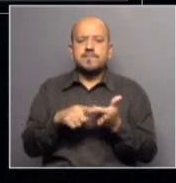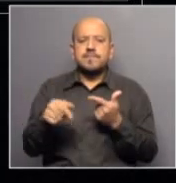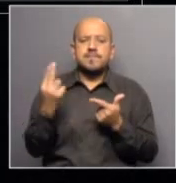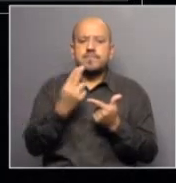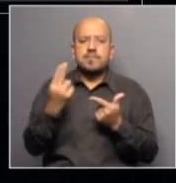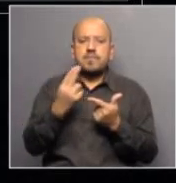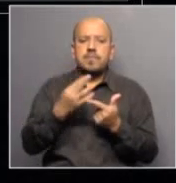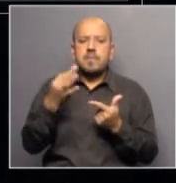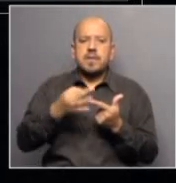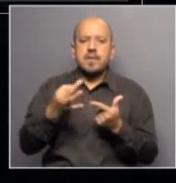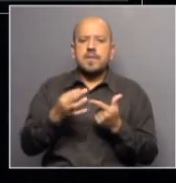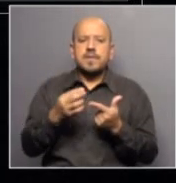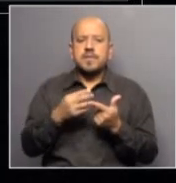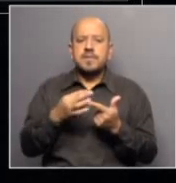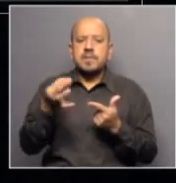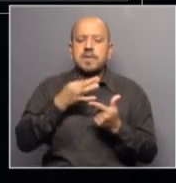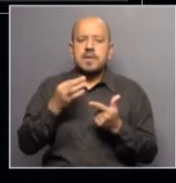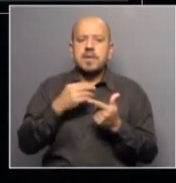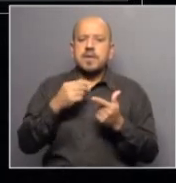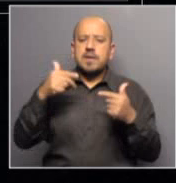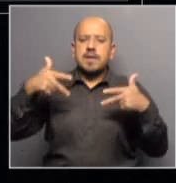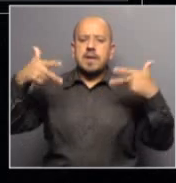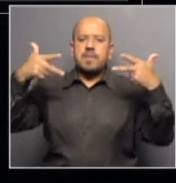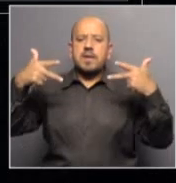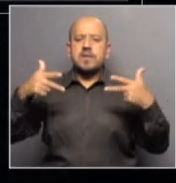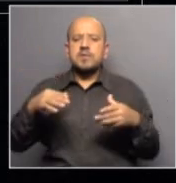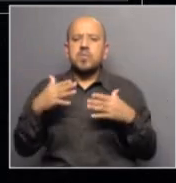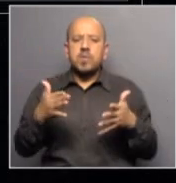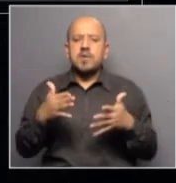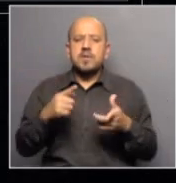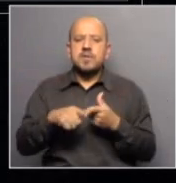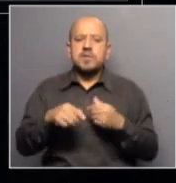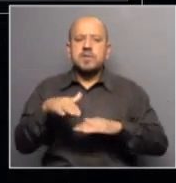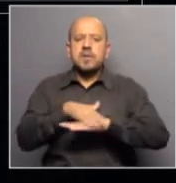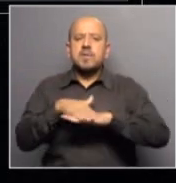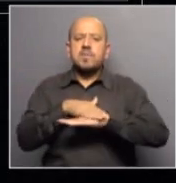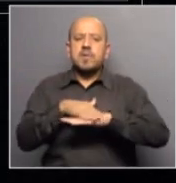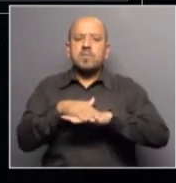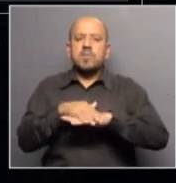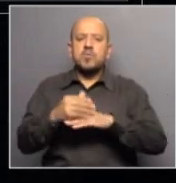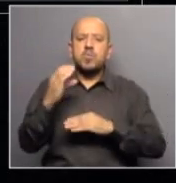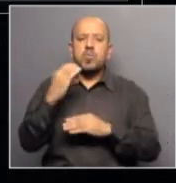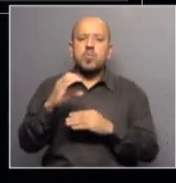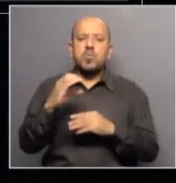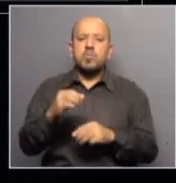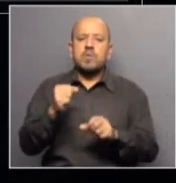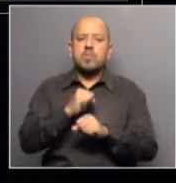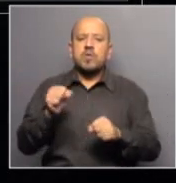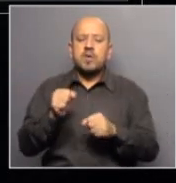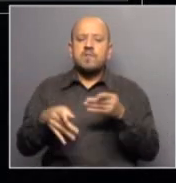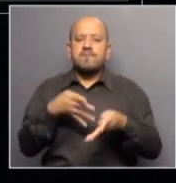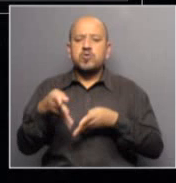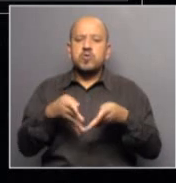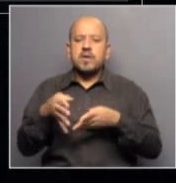en condiciones, me hablaste de cámaras. ¿Cuál es la infraestructura mínima que tiene que tener un club para poder estar